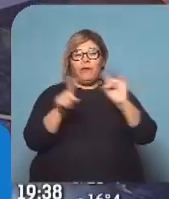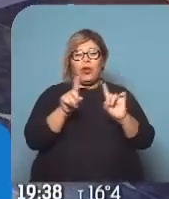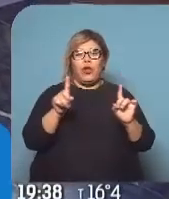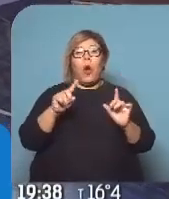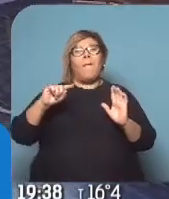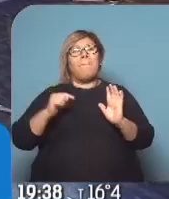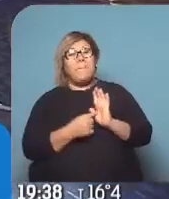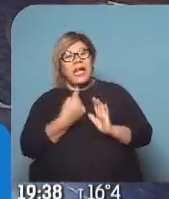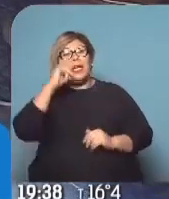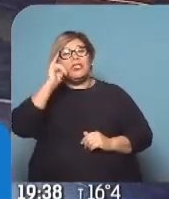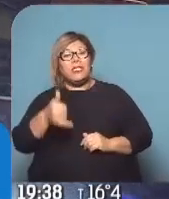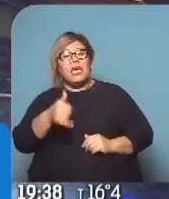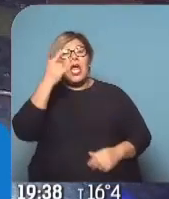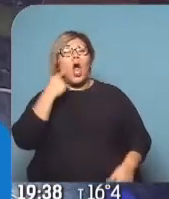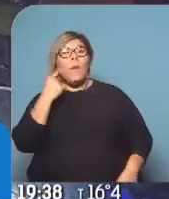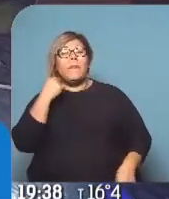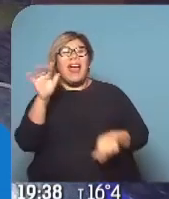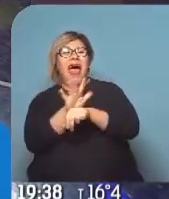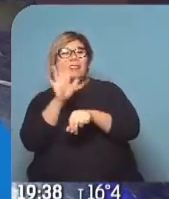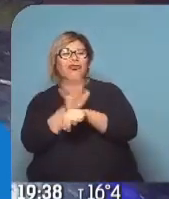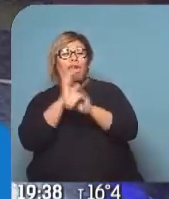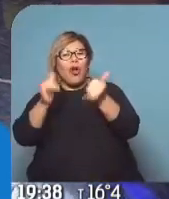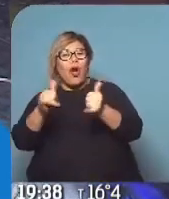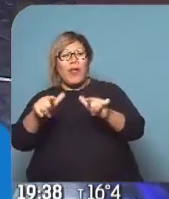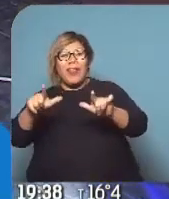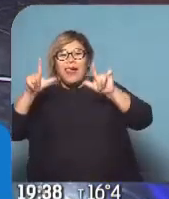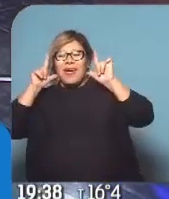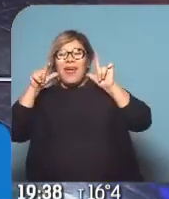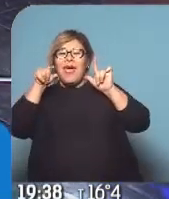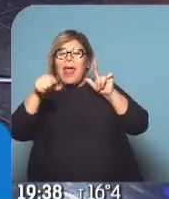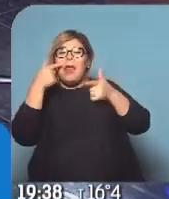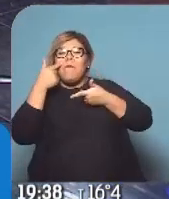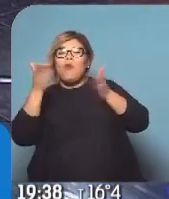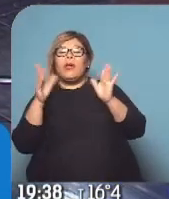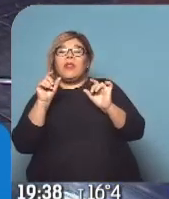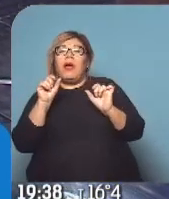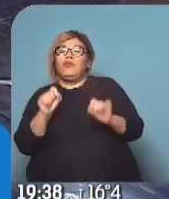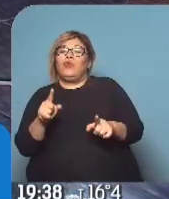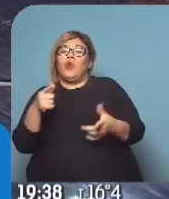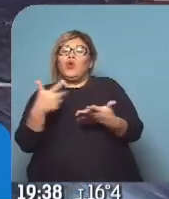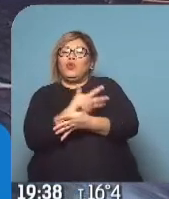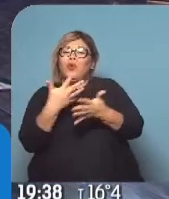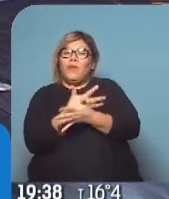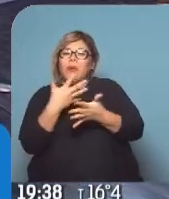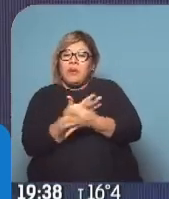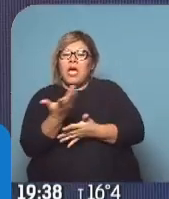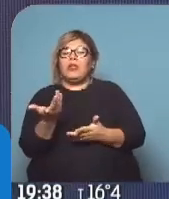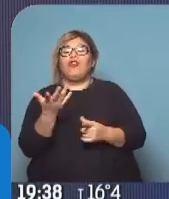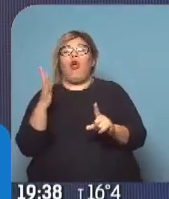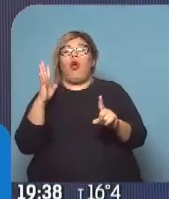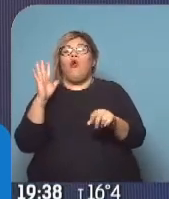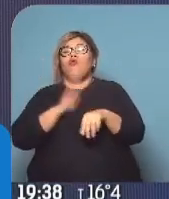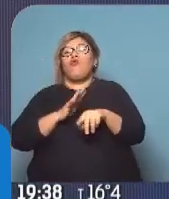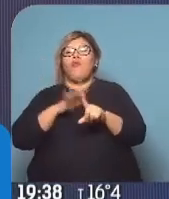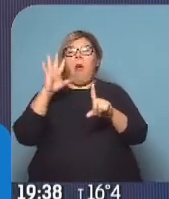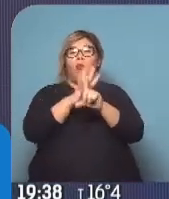y creo que eso puede provocar identificación o visualización de la temática que creo que es lo interesante de la